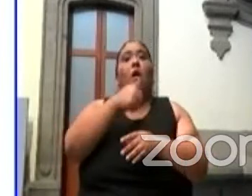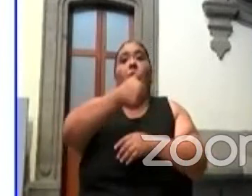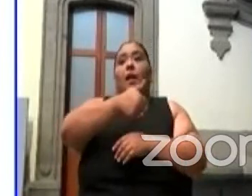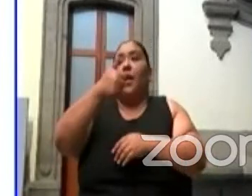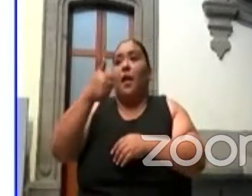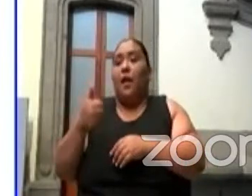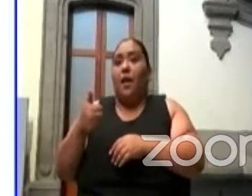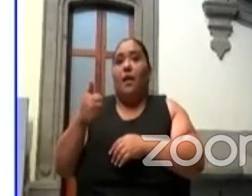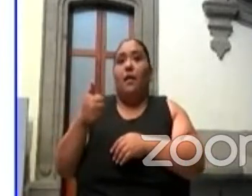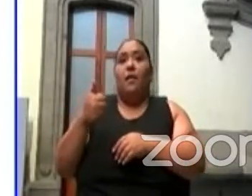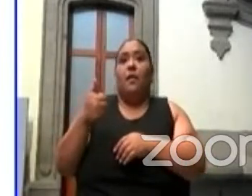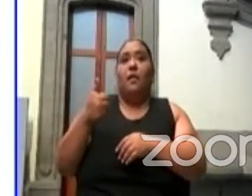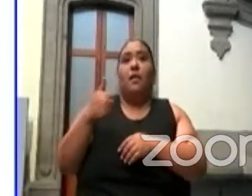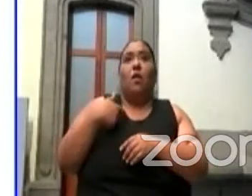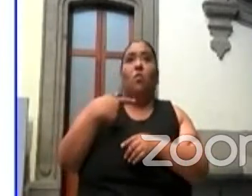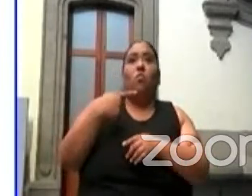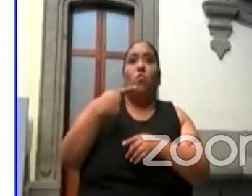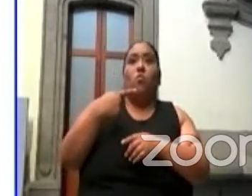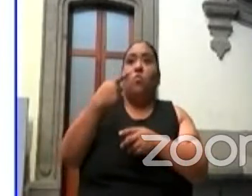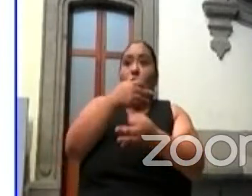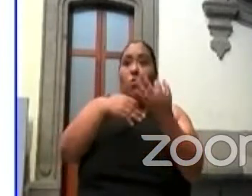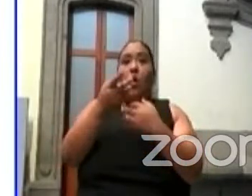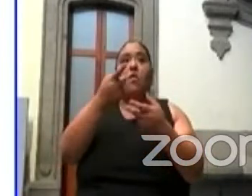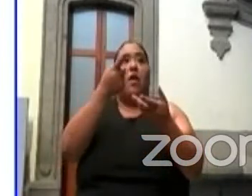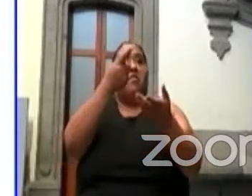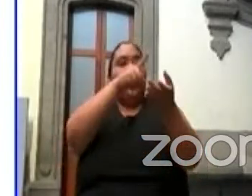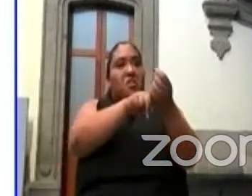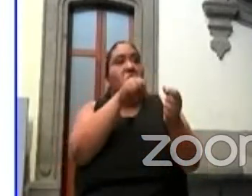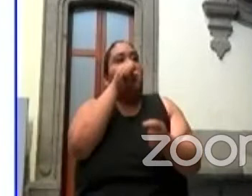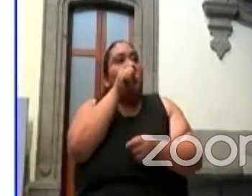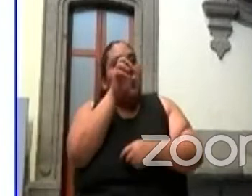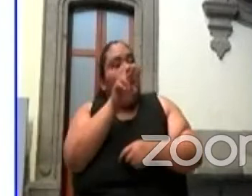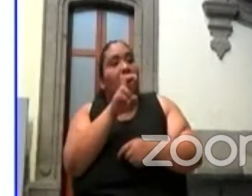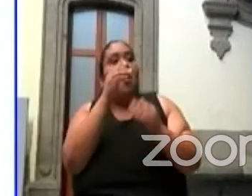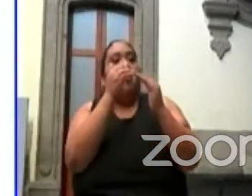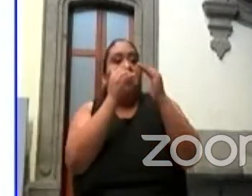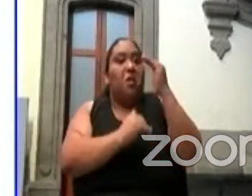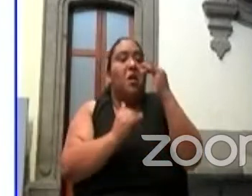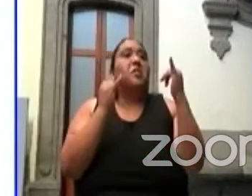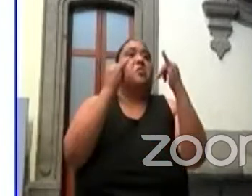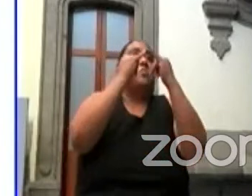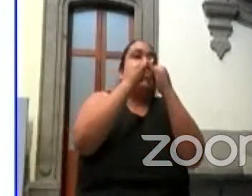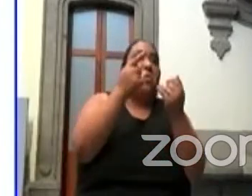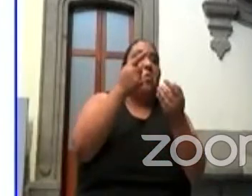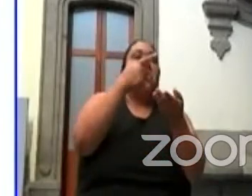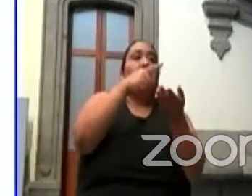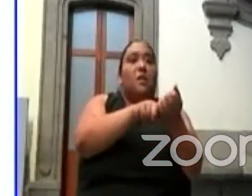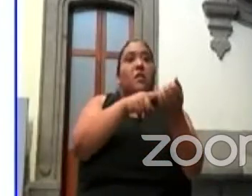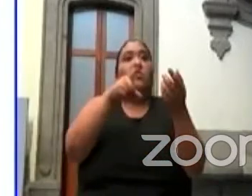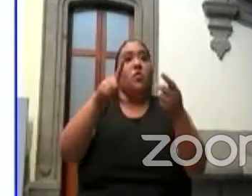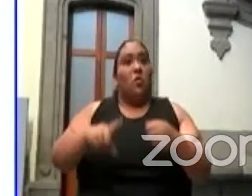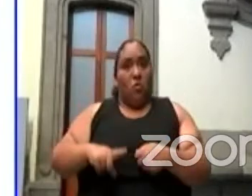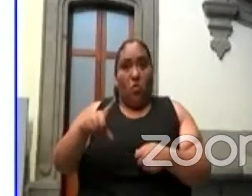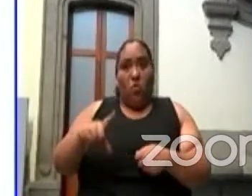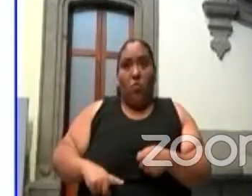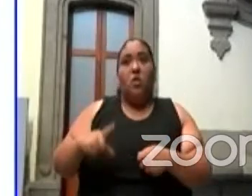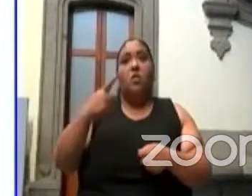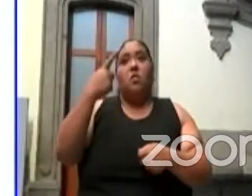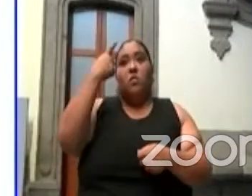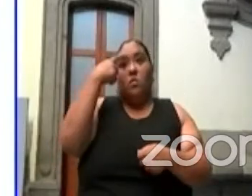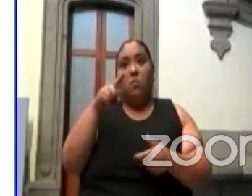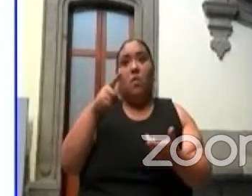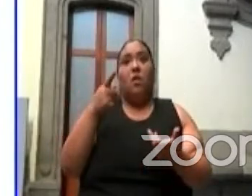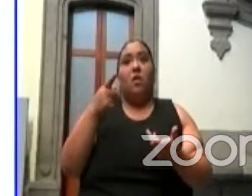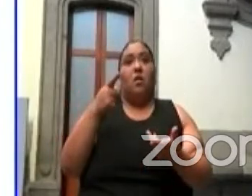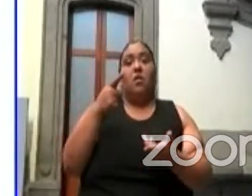las de los organismos, secretarías, subsecretarías y direcciones de la administración estatal